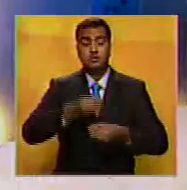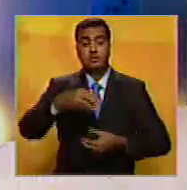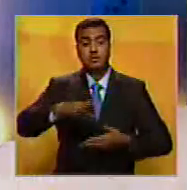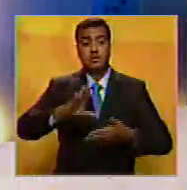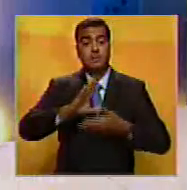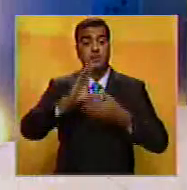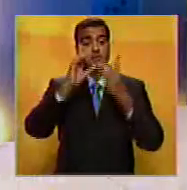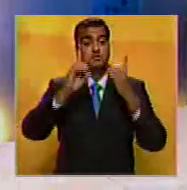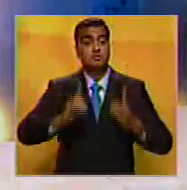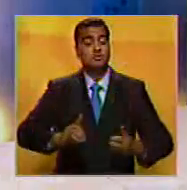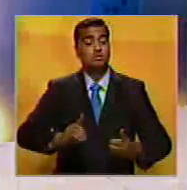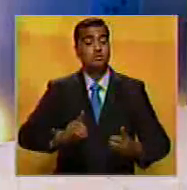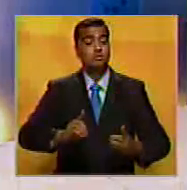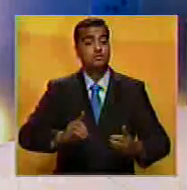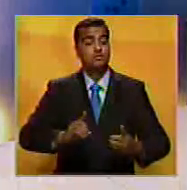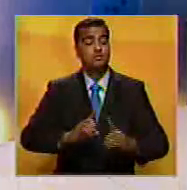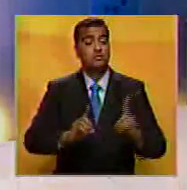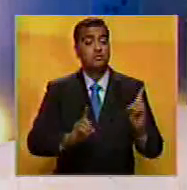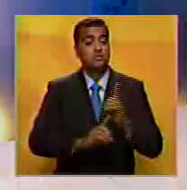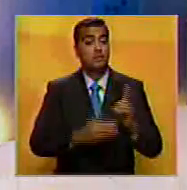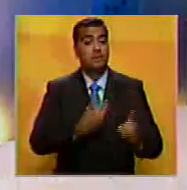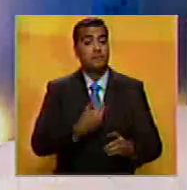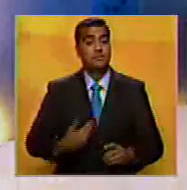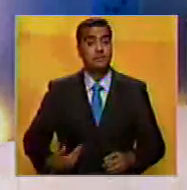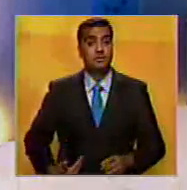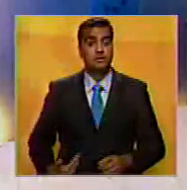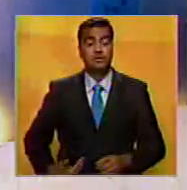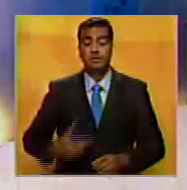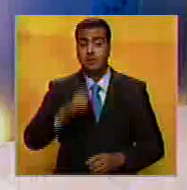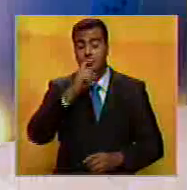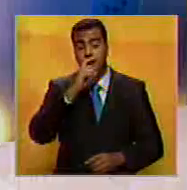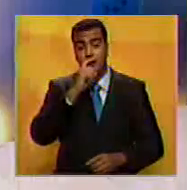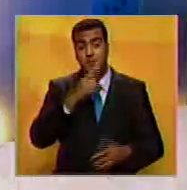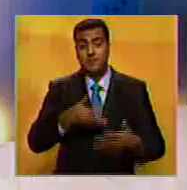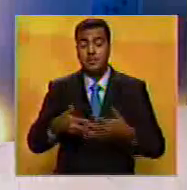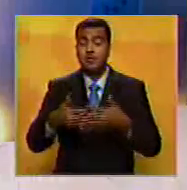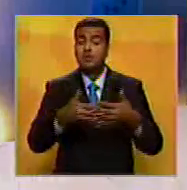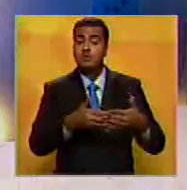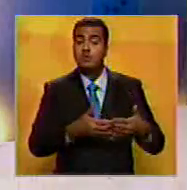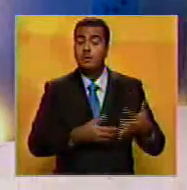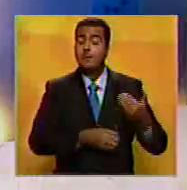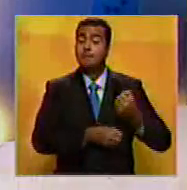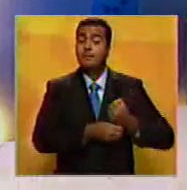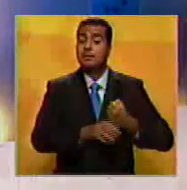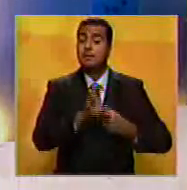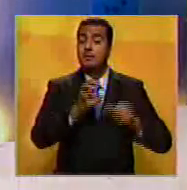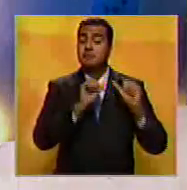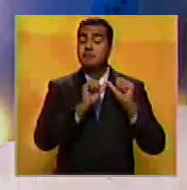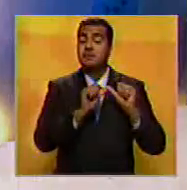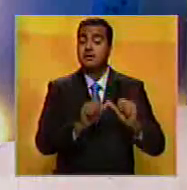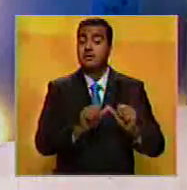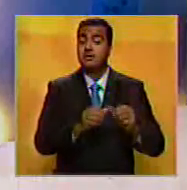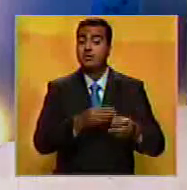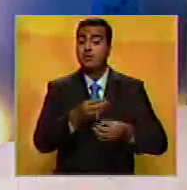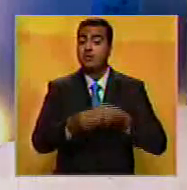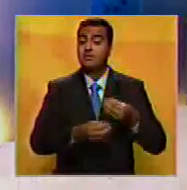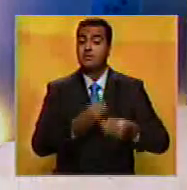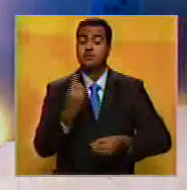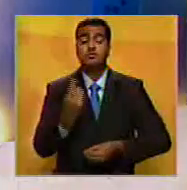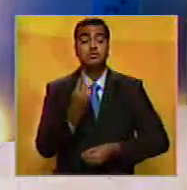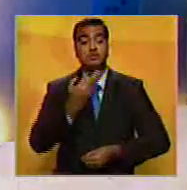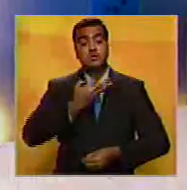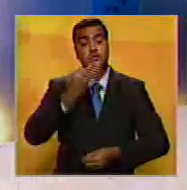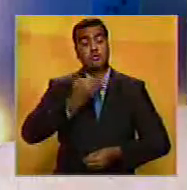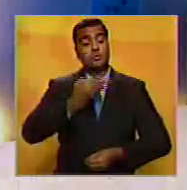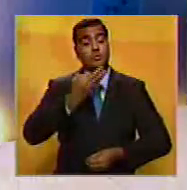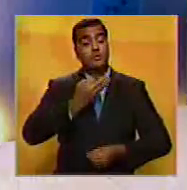una decisión del sucesor del presidente Nicolás Maduro. El gobierno norteamericano espera que el país permanezca en el organismo solo si cumple